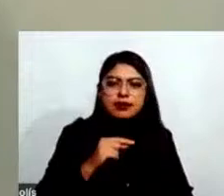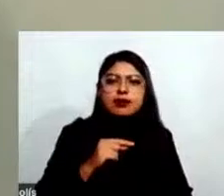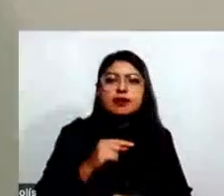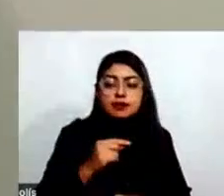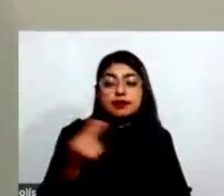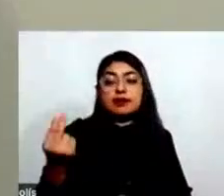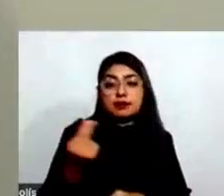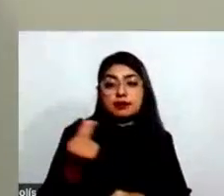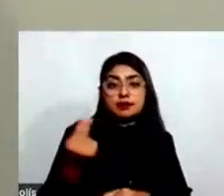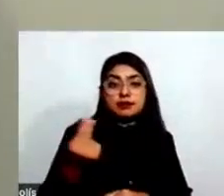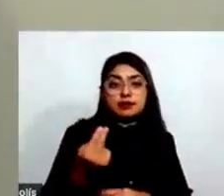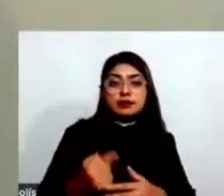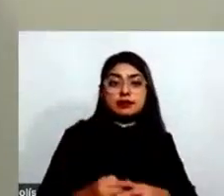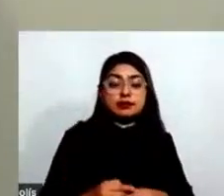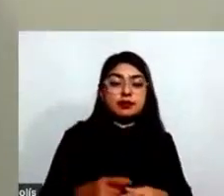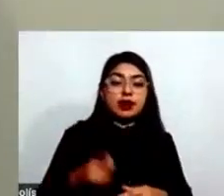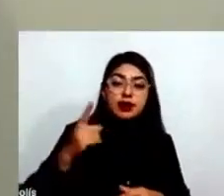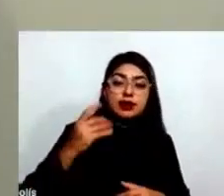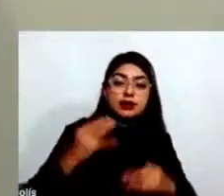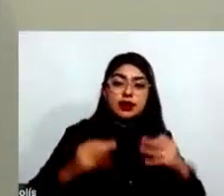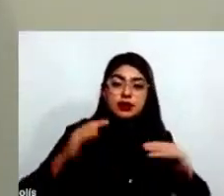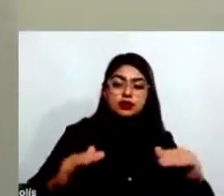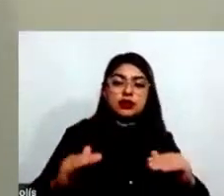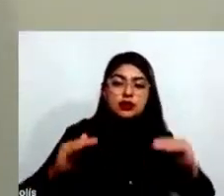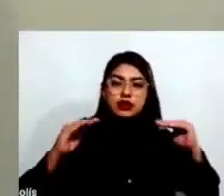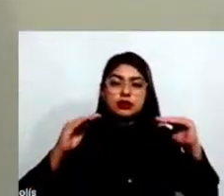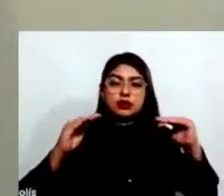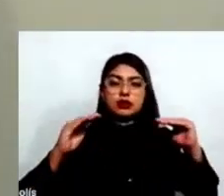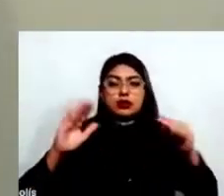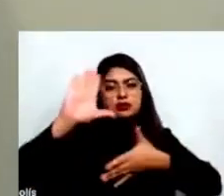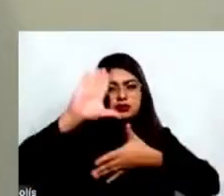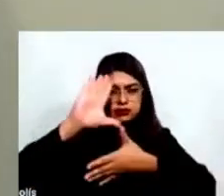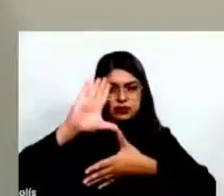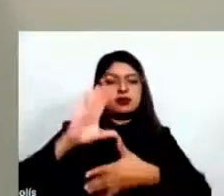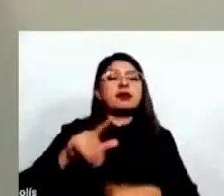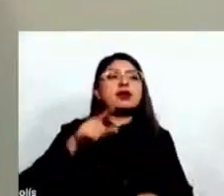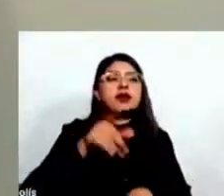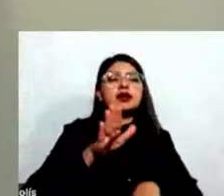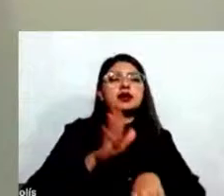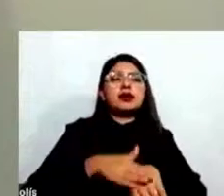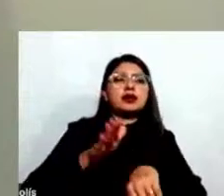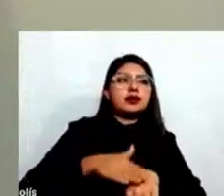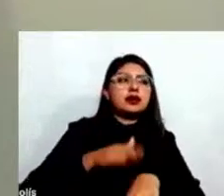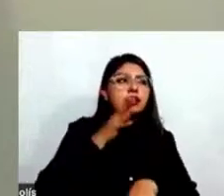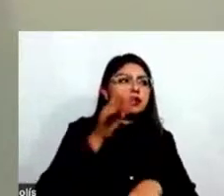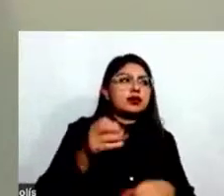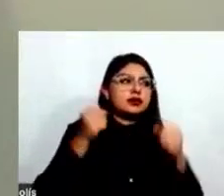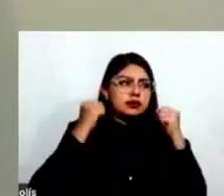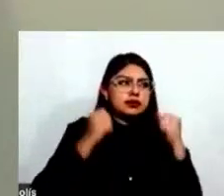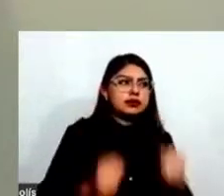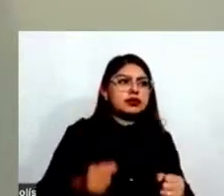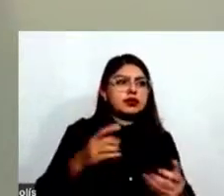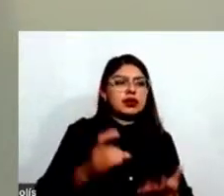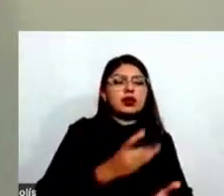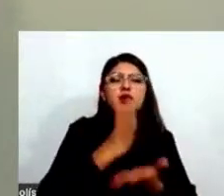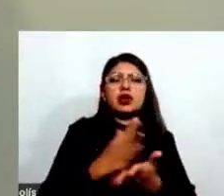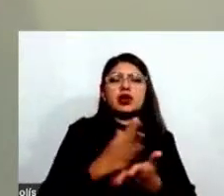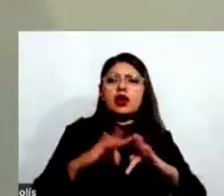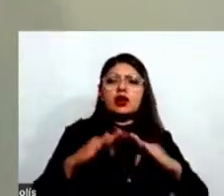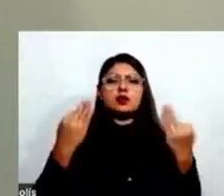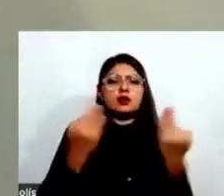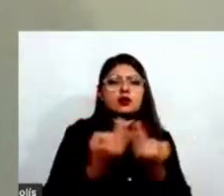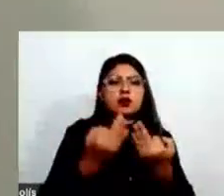la Corte Interamericana ha sido contundente al declarar que el único remedio idóneo para la